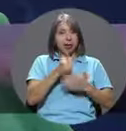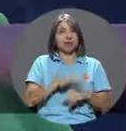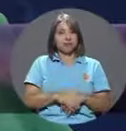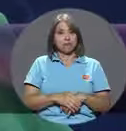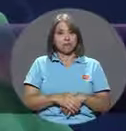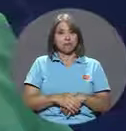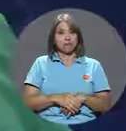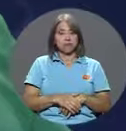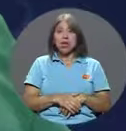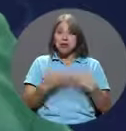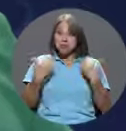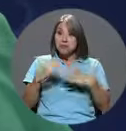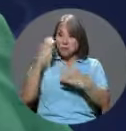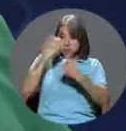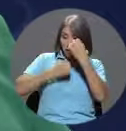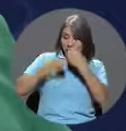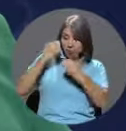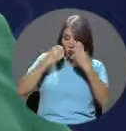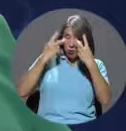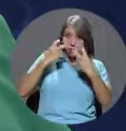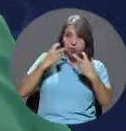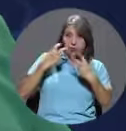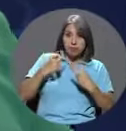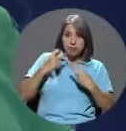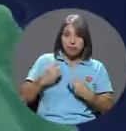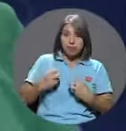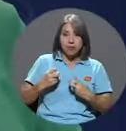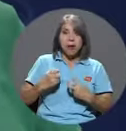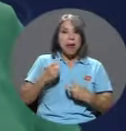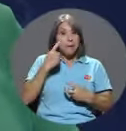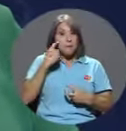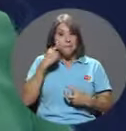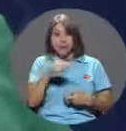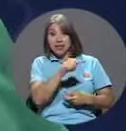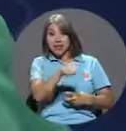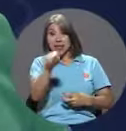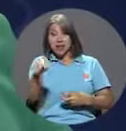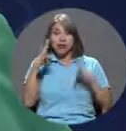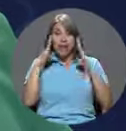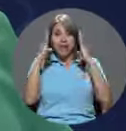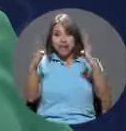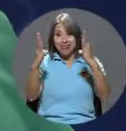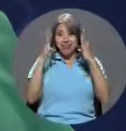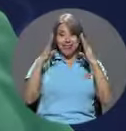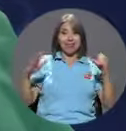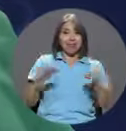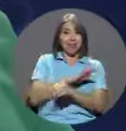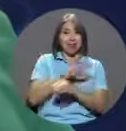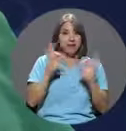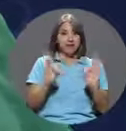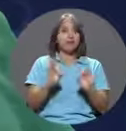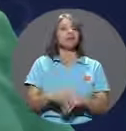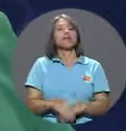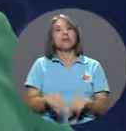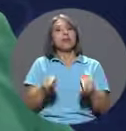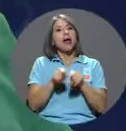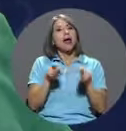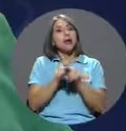necesaria, ser evaluado, ver de qué manera se me va a abordar de forma integral. Tener el